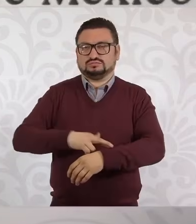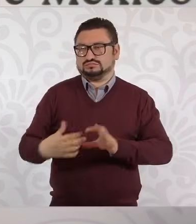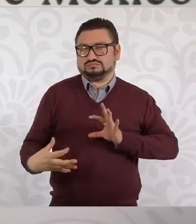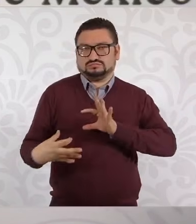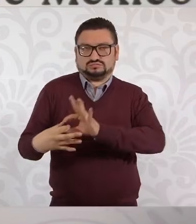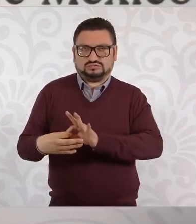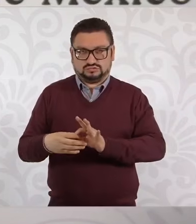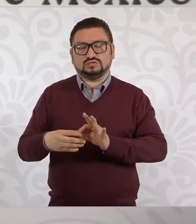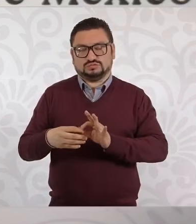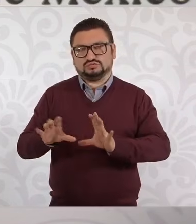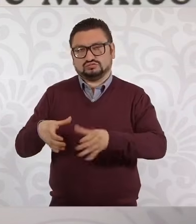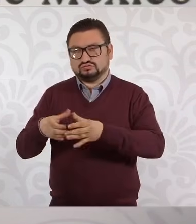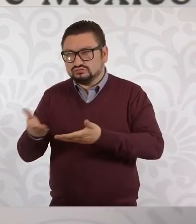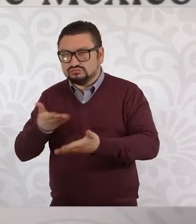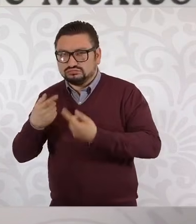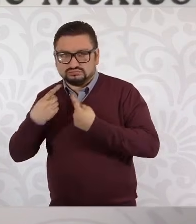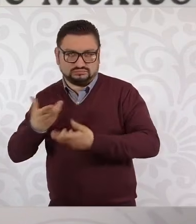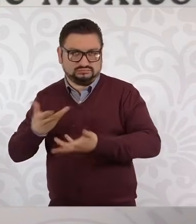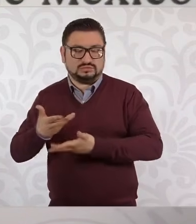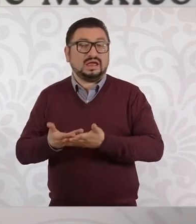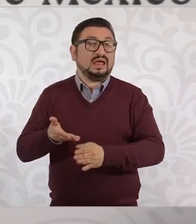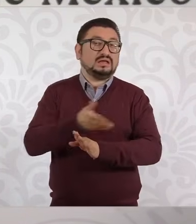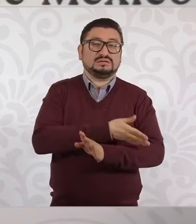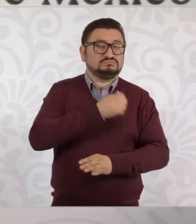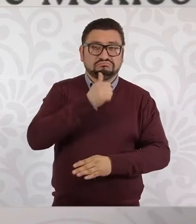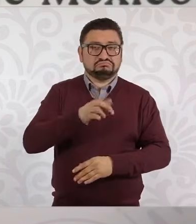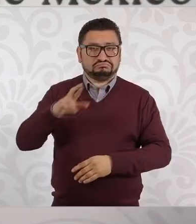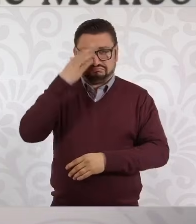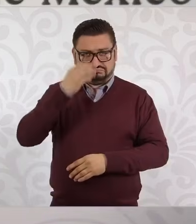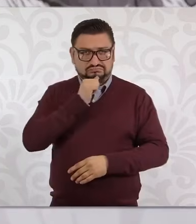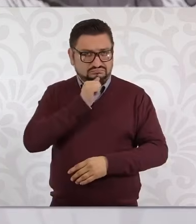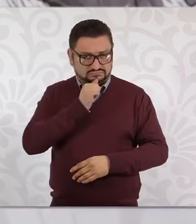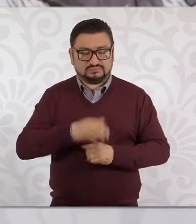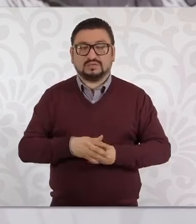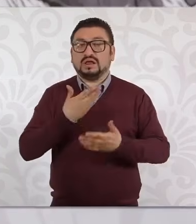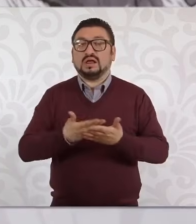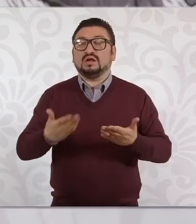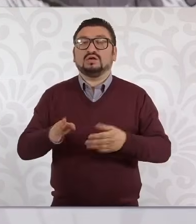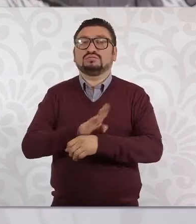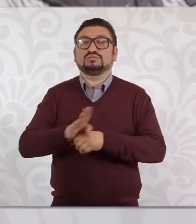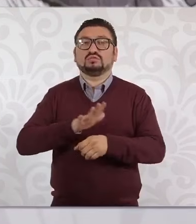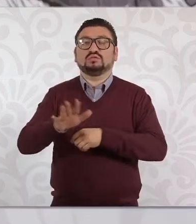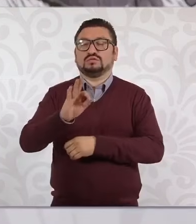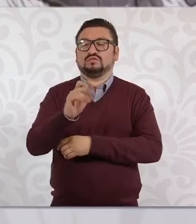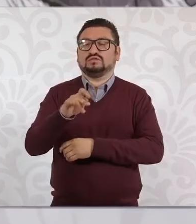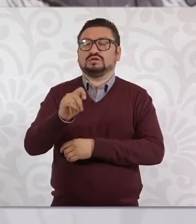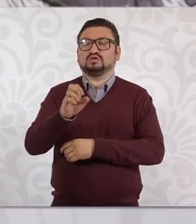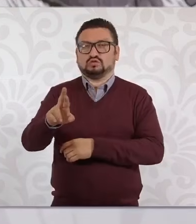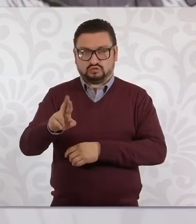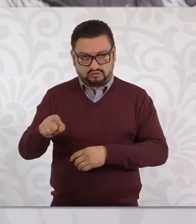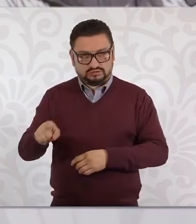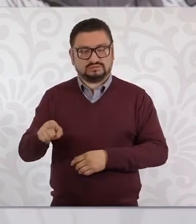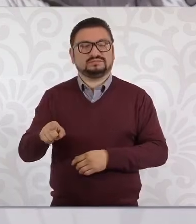comunidades, cosa que antes pues en realidad no estaba reconocido como tal. La otra ventaja que tiene es que Fonatur,